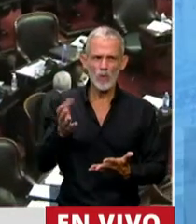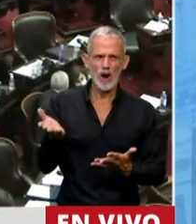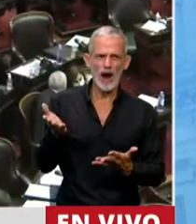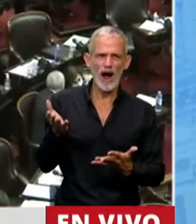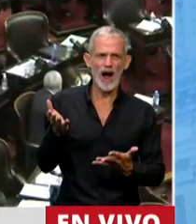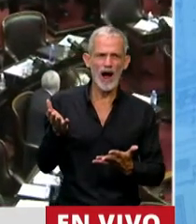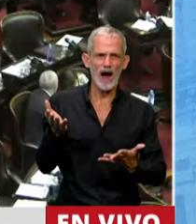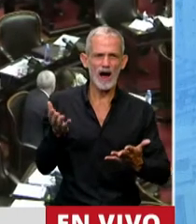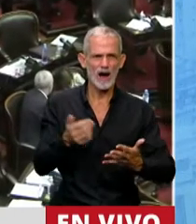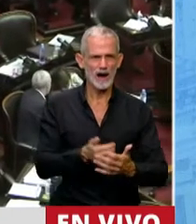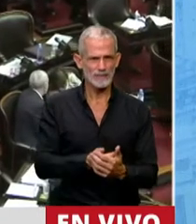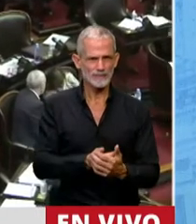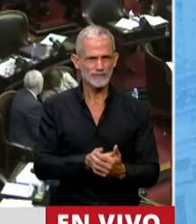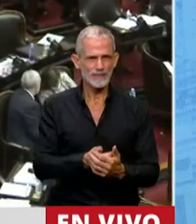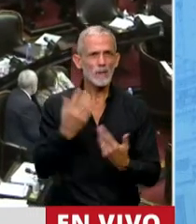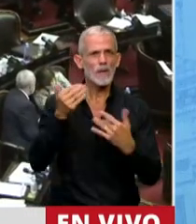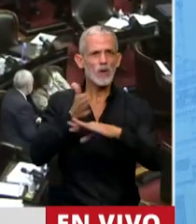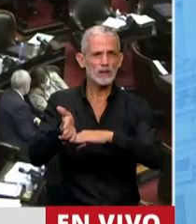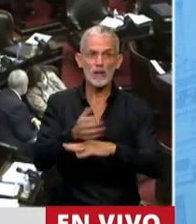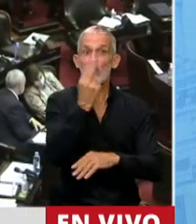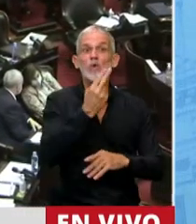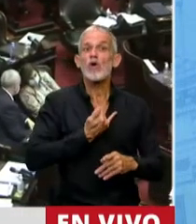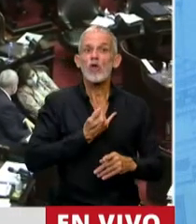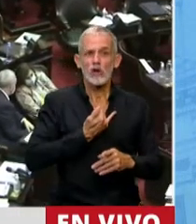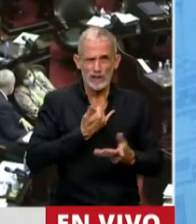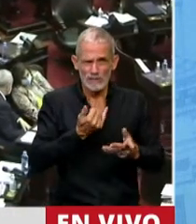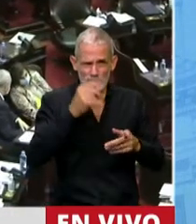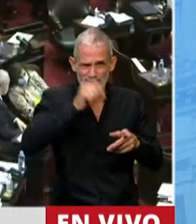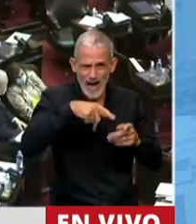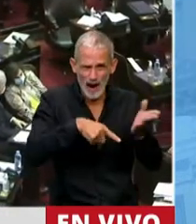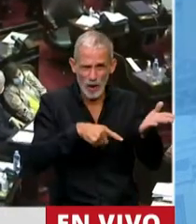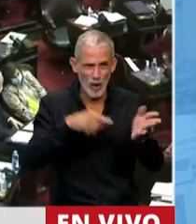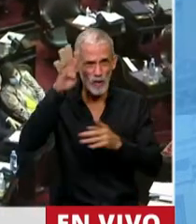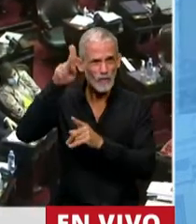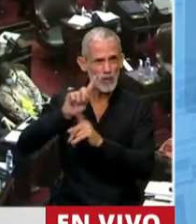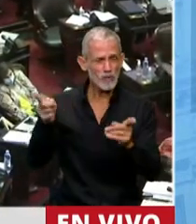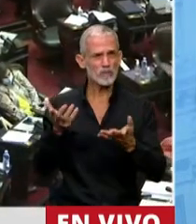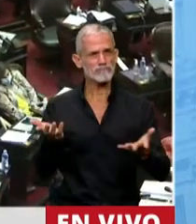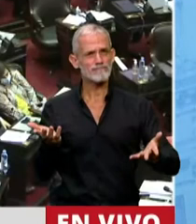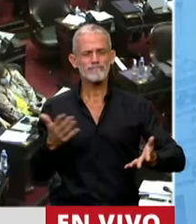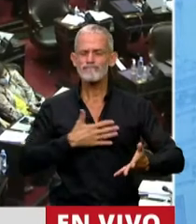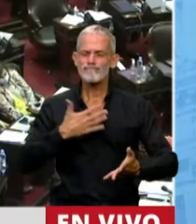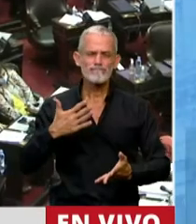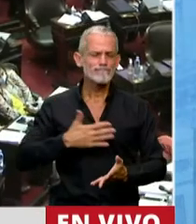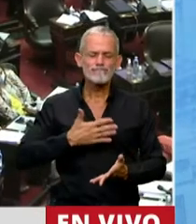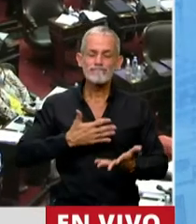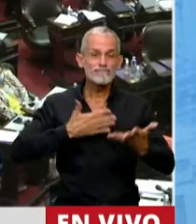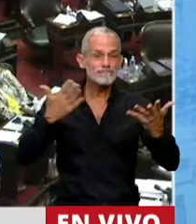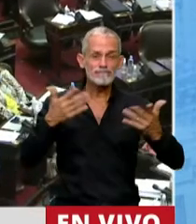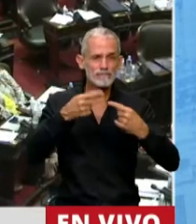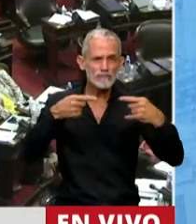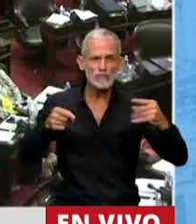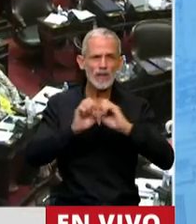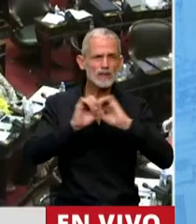poder ingresar murió en chaco no en su provincia lamentable lamentable lo he hecho que